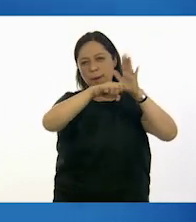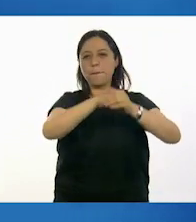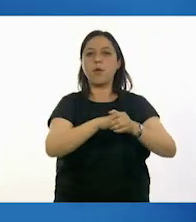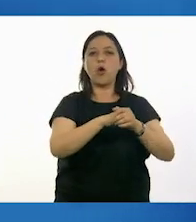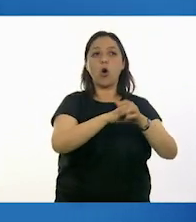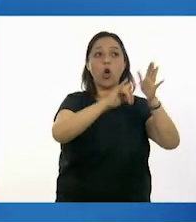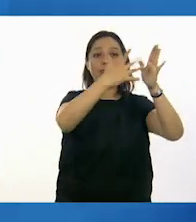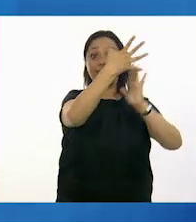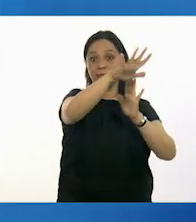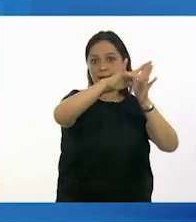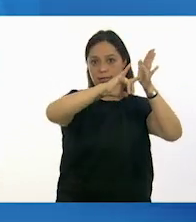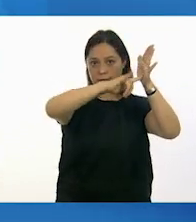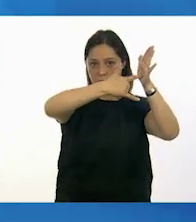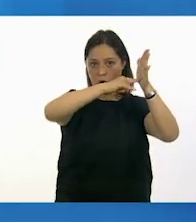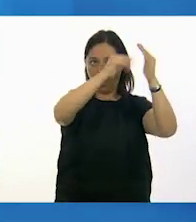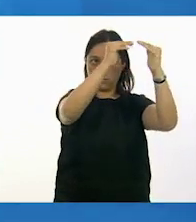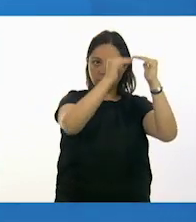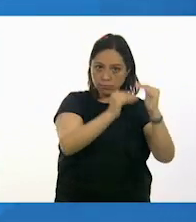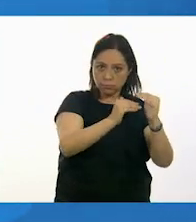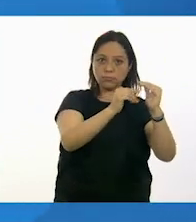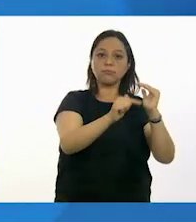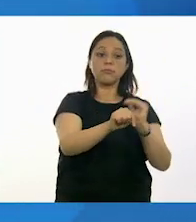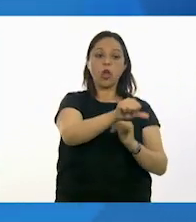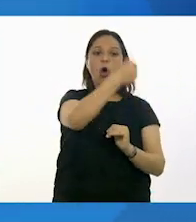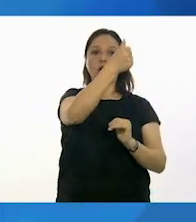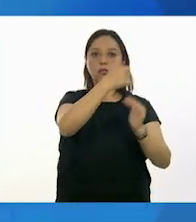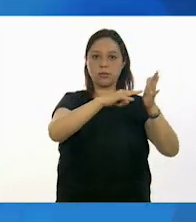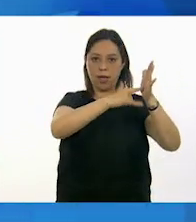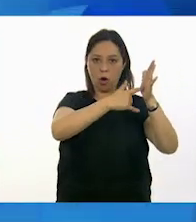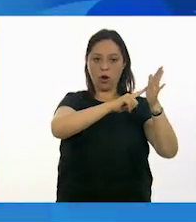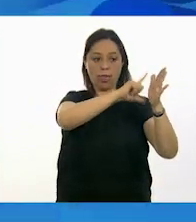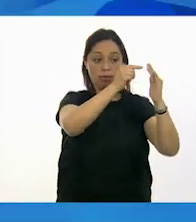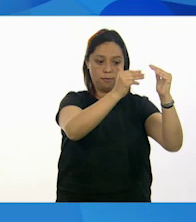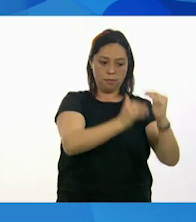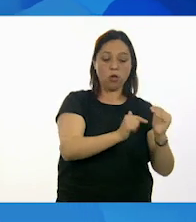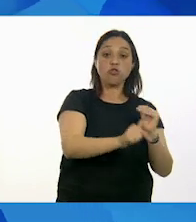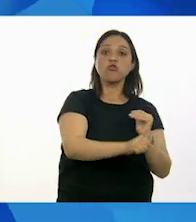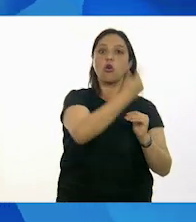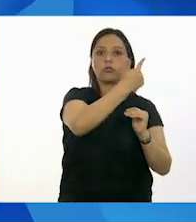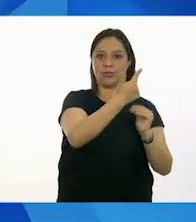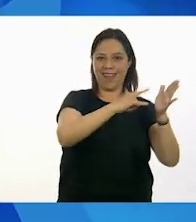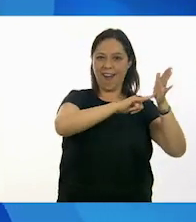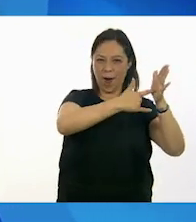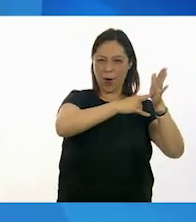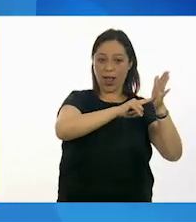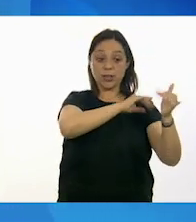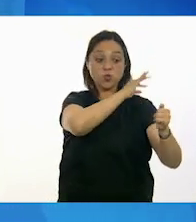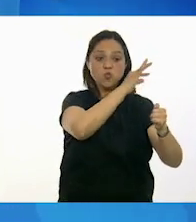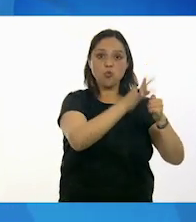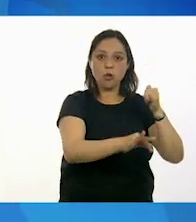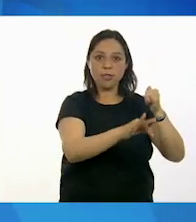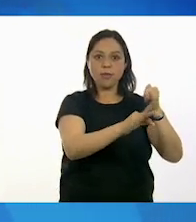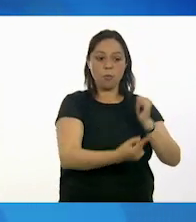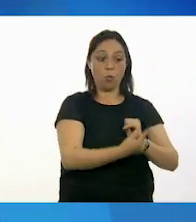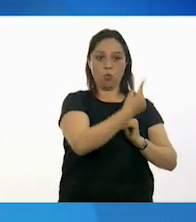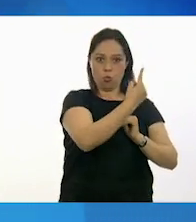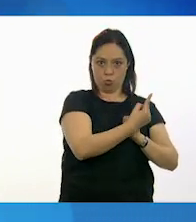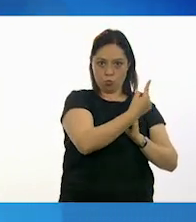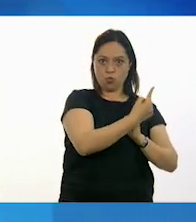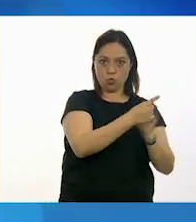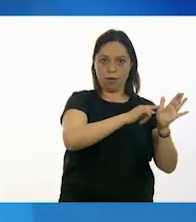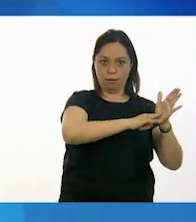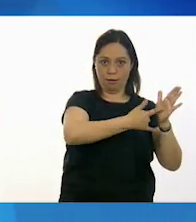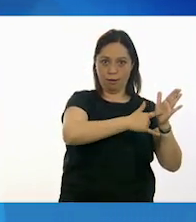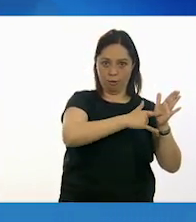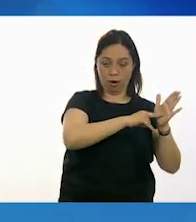de las 10 horas, la fila de las 11, la fila de las 12 y la fila de las 13 horas. Y del lado de